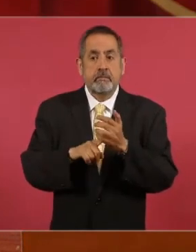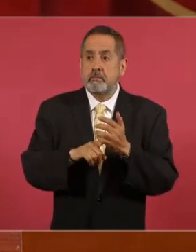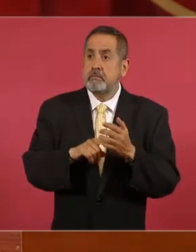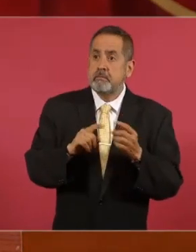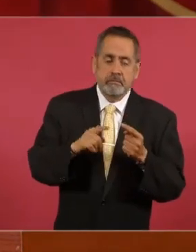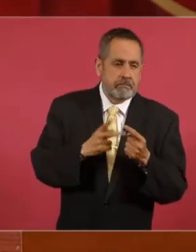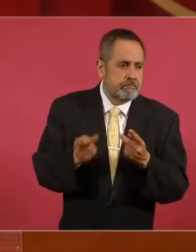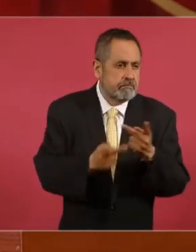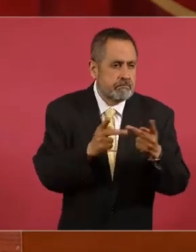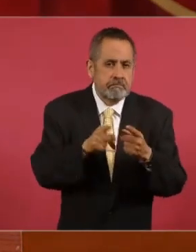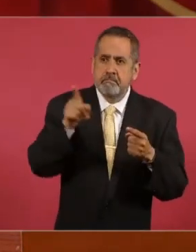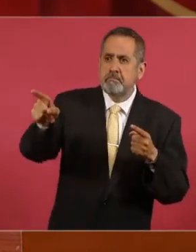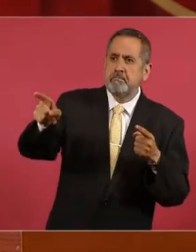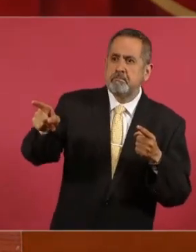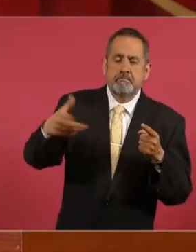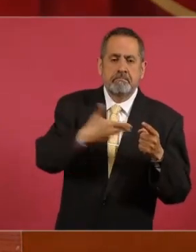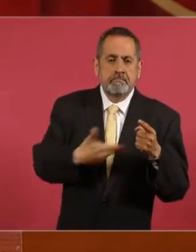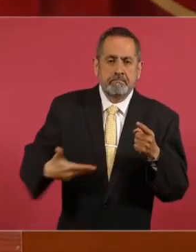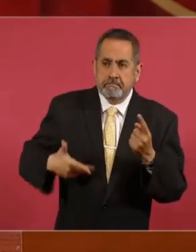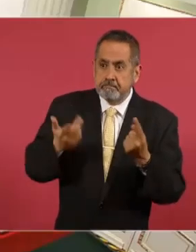revocación del mandato.